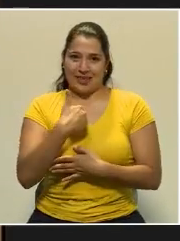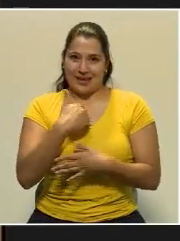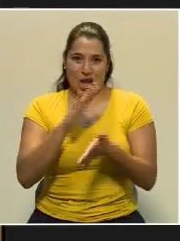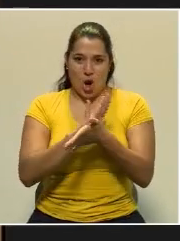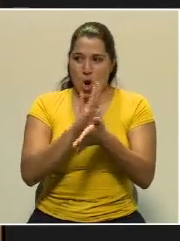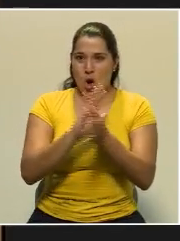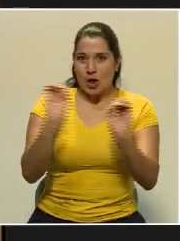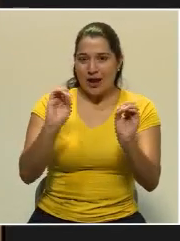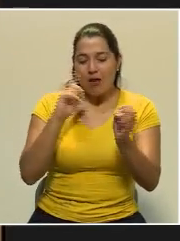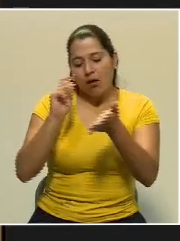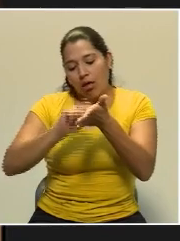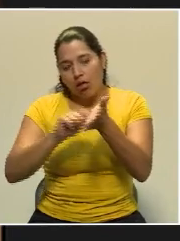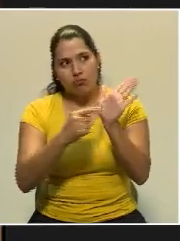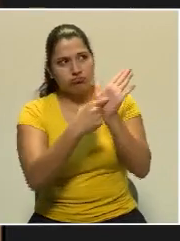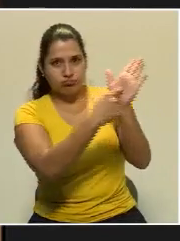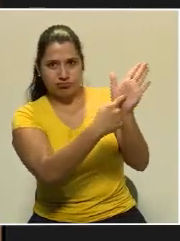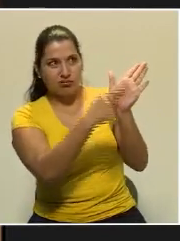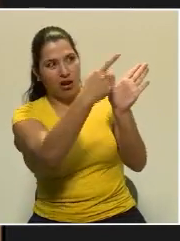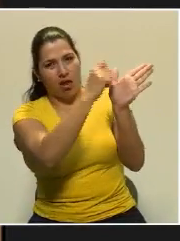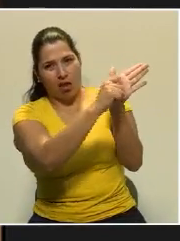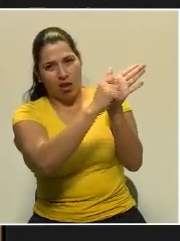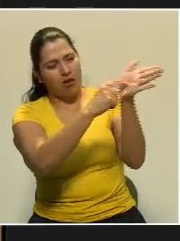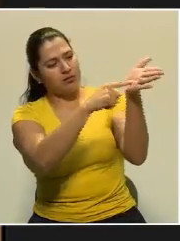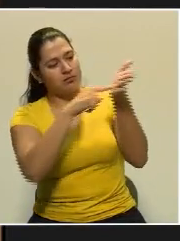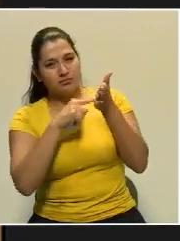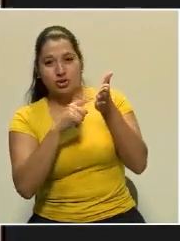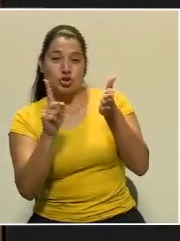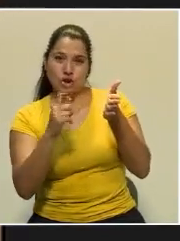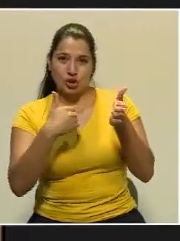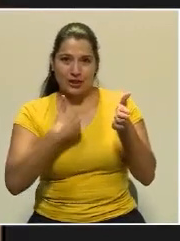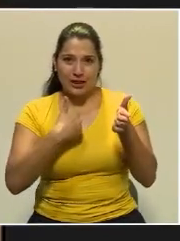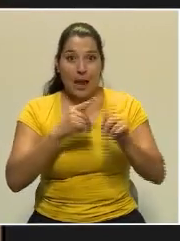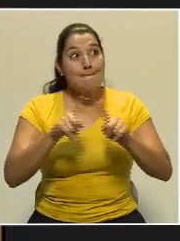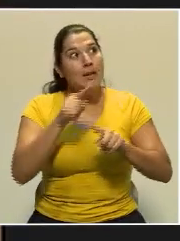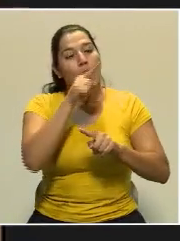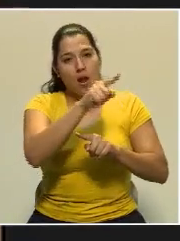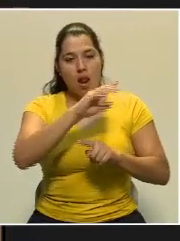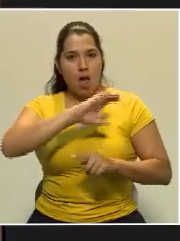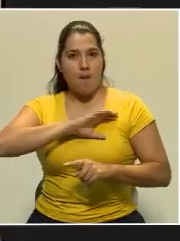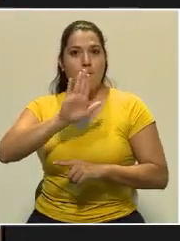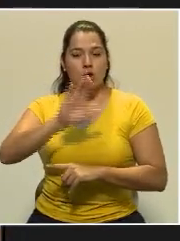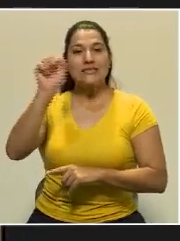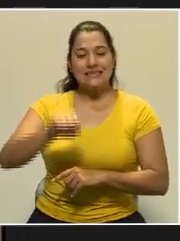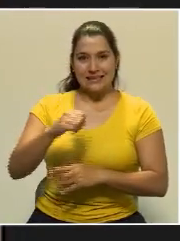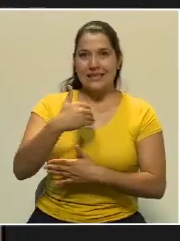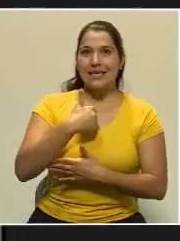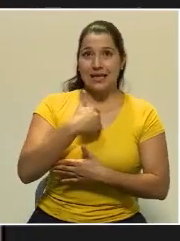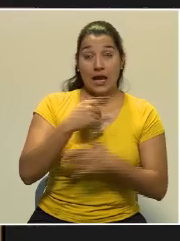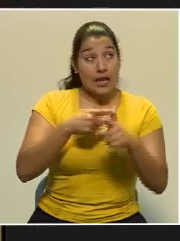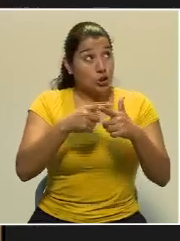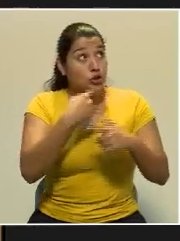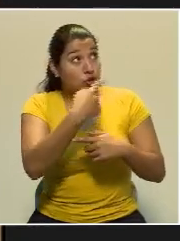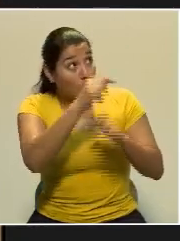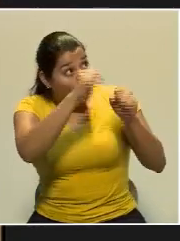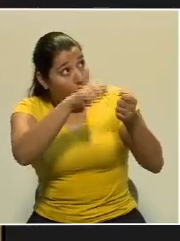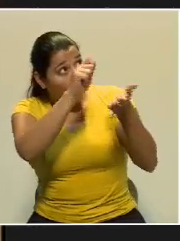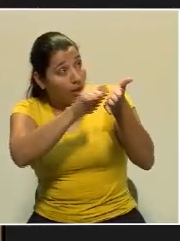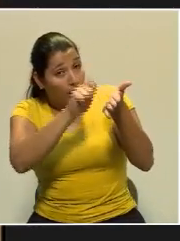este accesorio, ni libreta ni lapicero, pero el tráfico sí tenía. Yo exigí que me pudiera